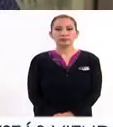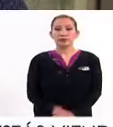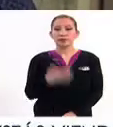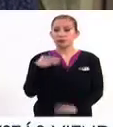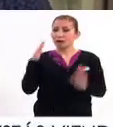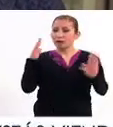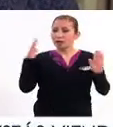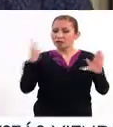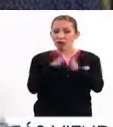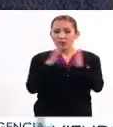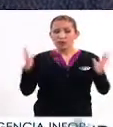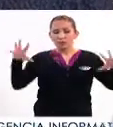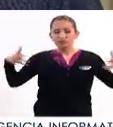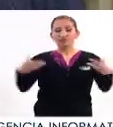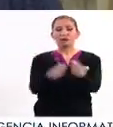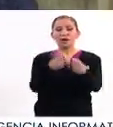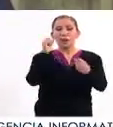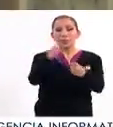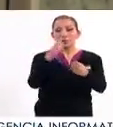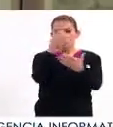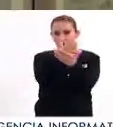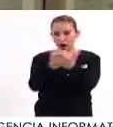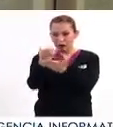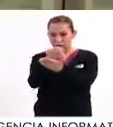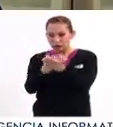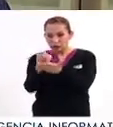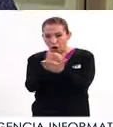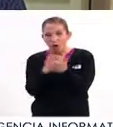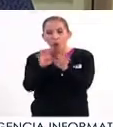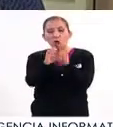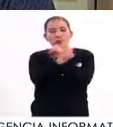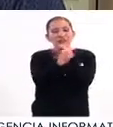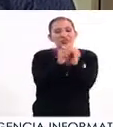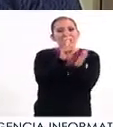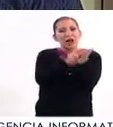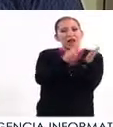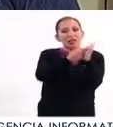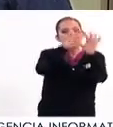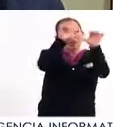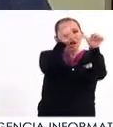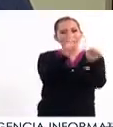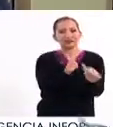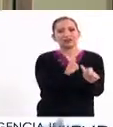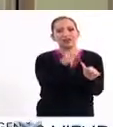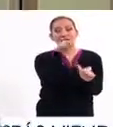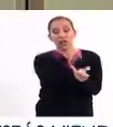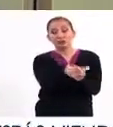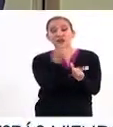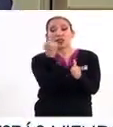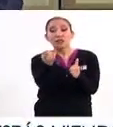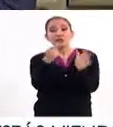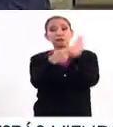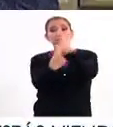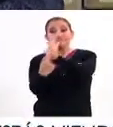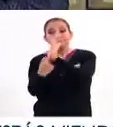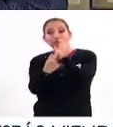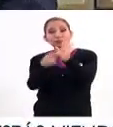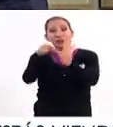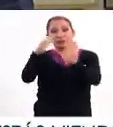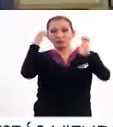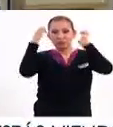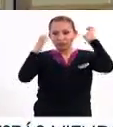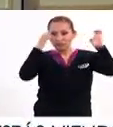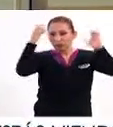Estupendas publicaciones reunidas como piezas de colección, como objetos de valor artístico. Esto es lo que se puso de manifiesto